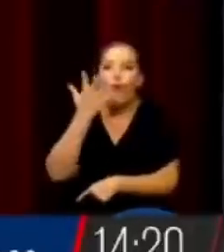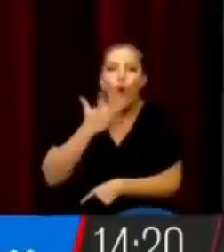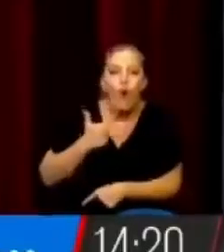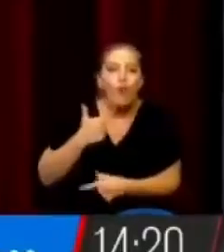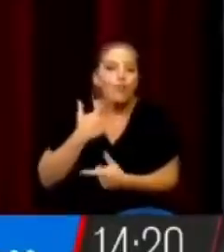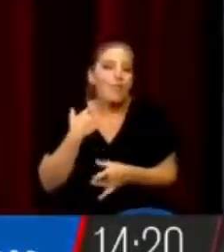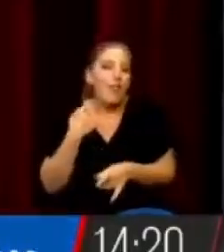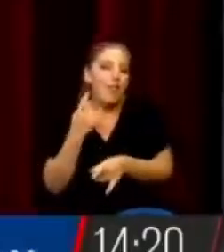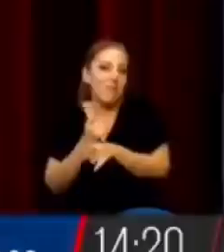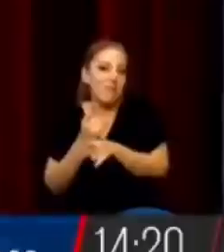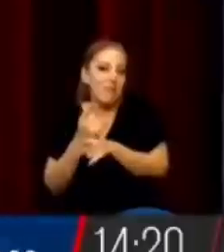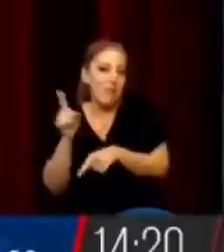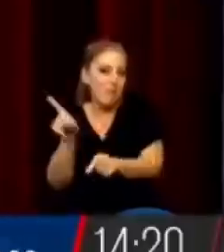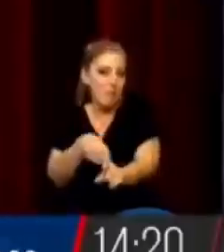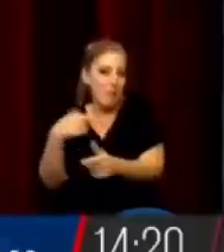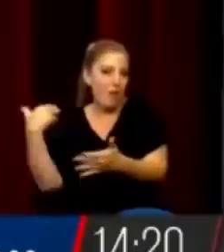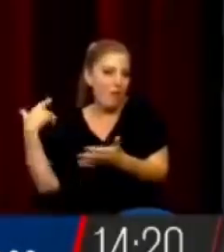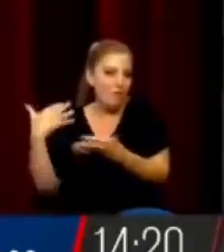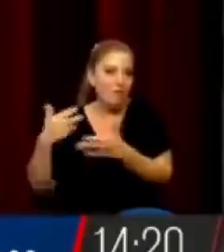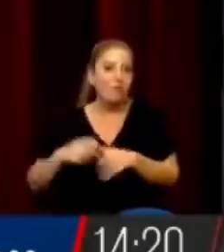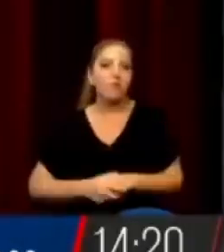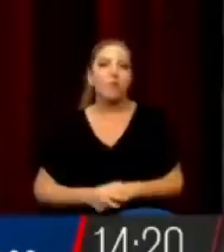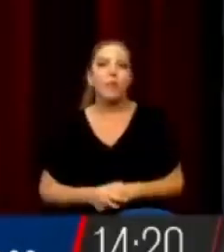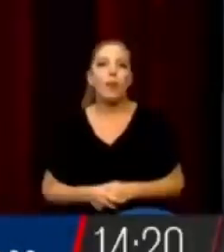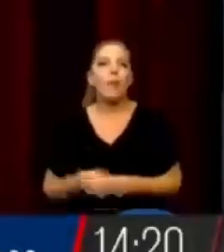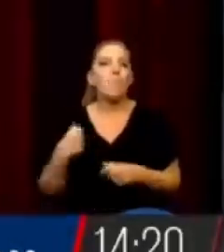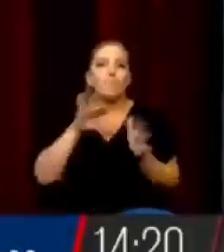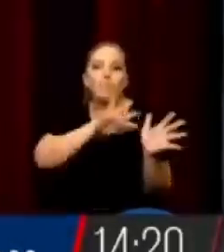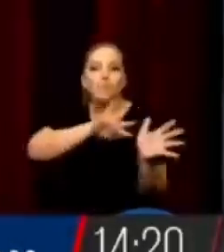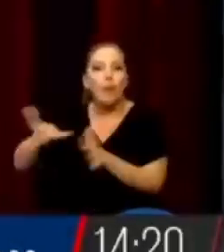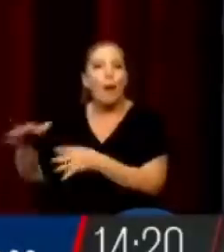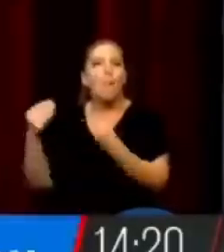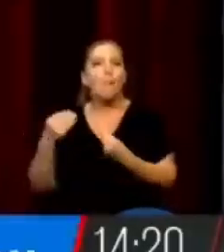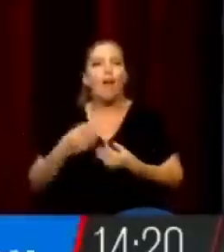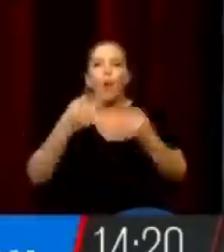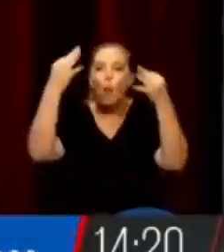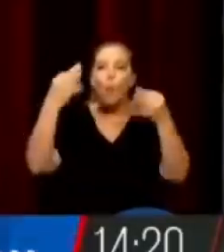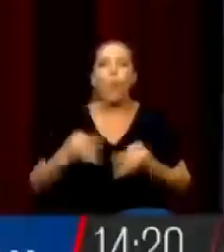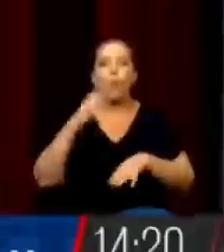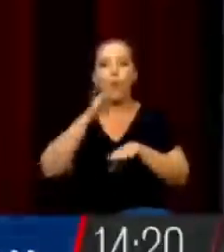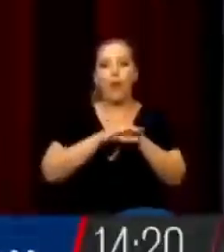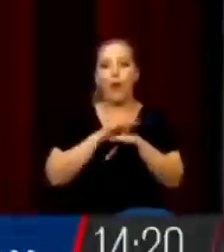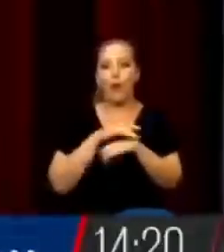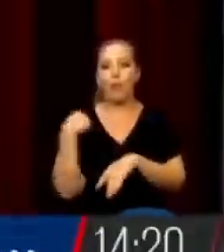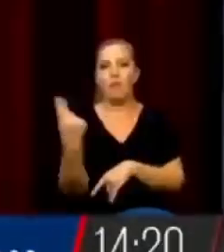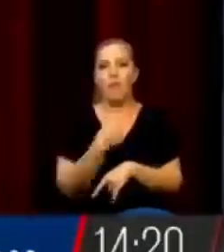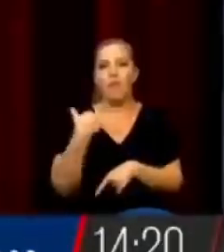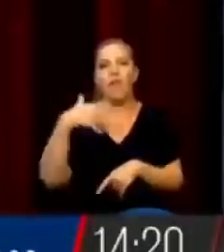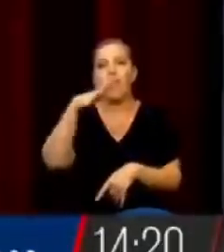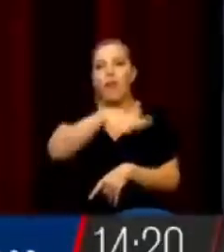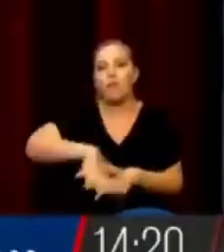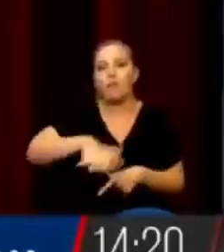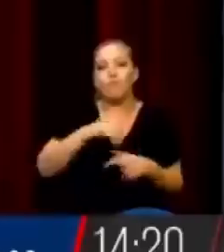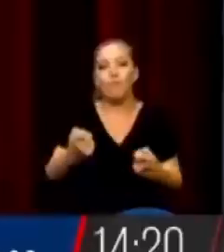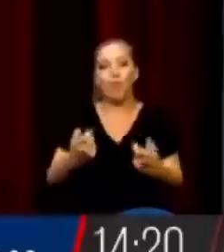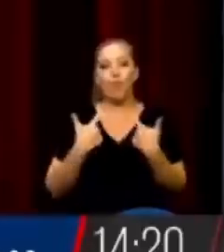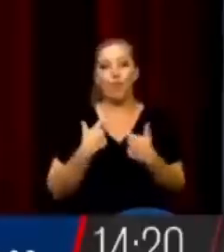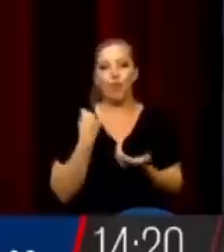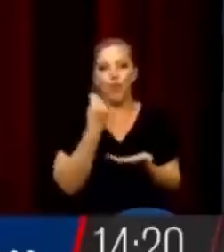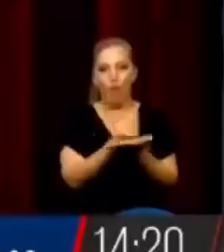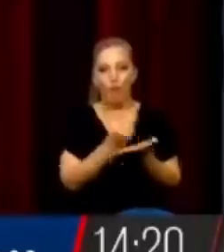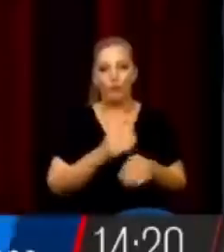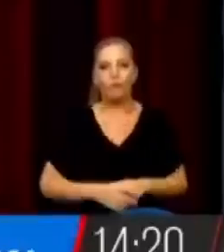llevamos para cumplir con nuestra responsabilidad y con el rol que la sociedad nos asigna. Y